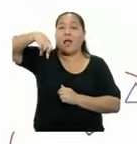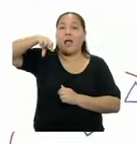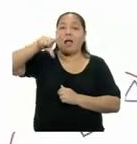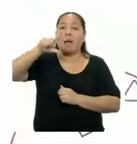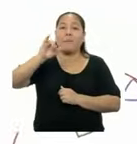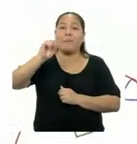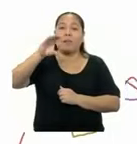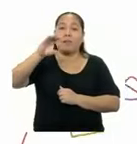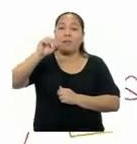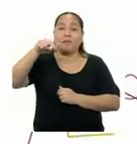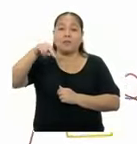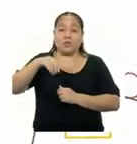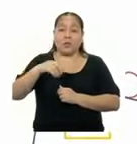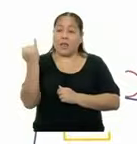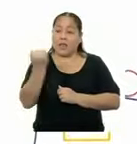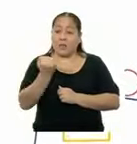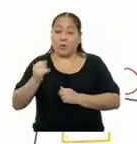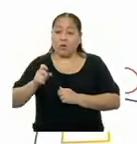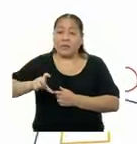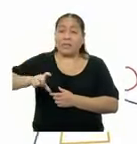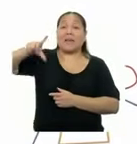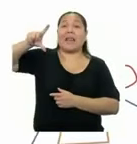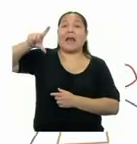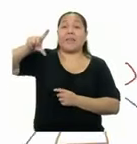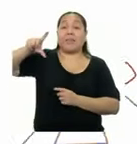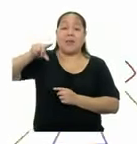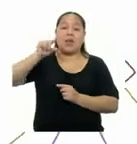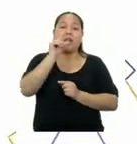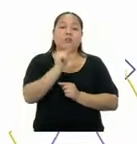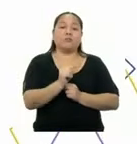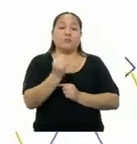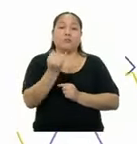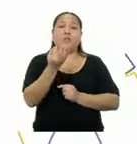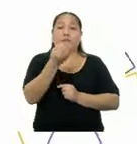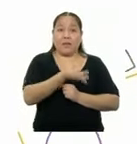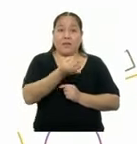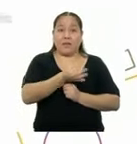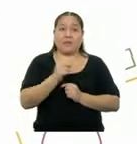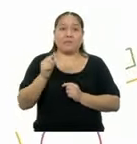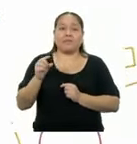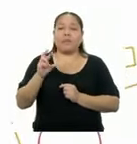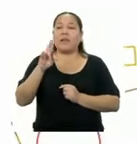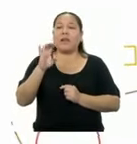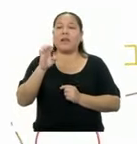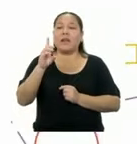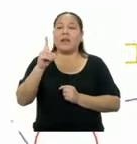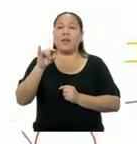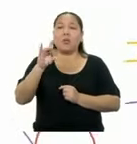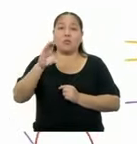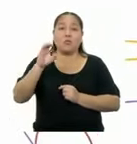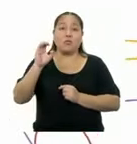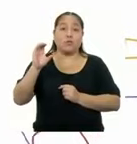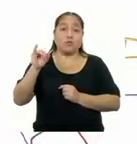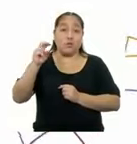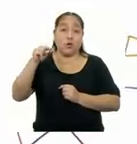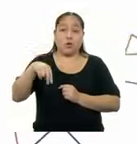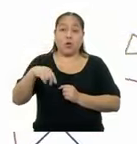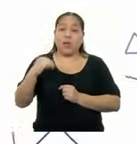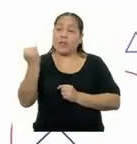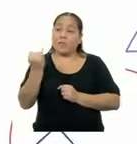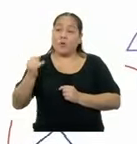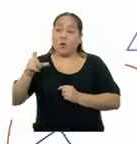en el dibujo es mayor que el valor de la realidad. Escala de reducción, cuando el valor del dibujo es